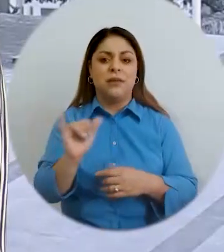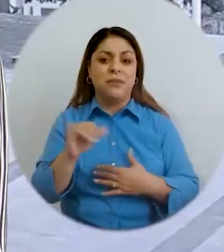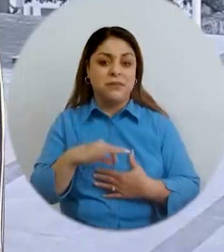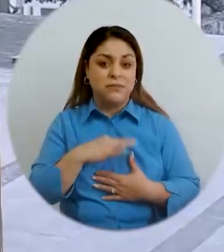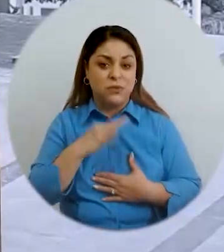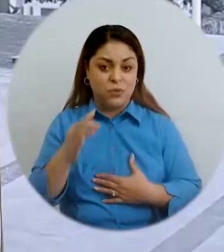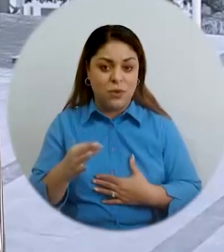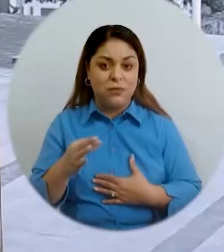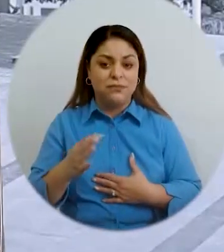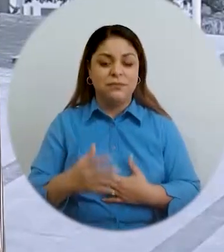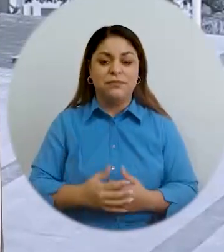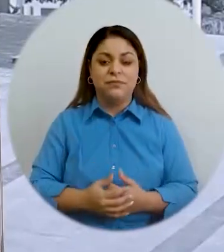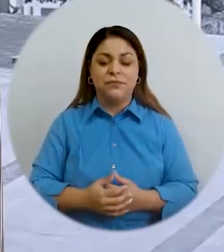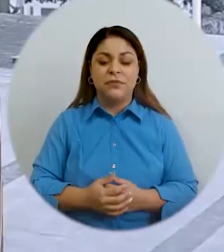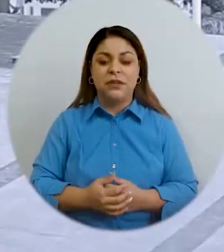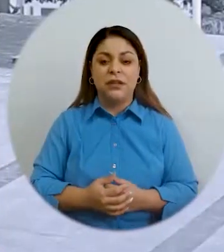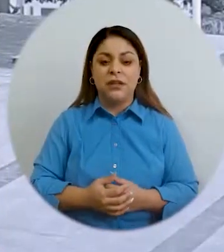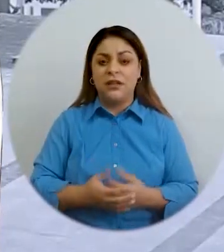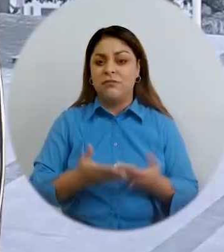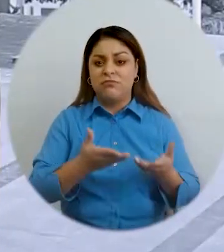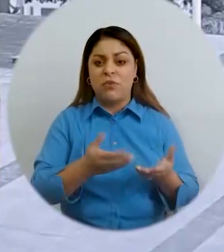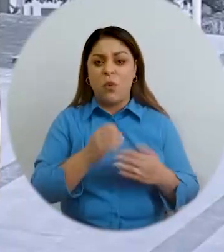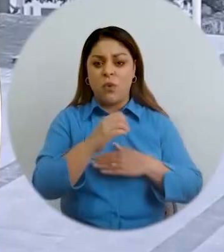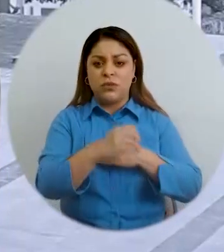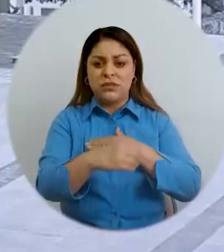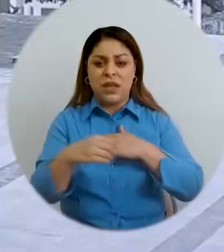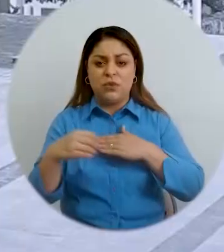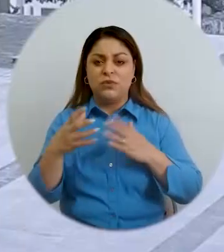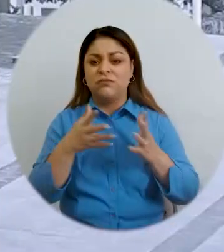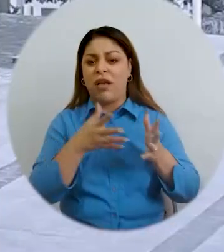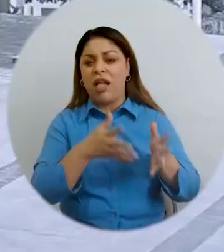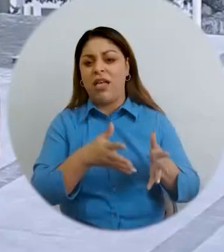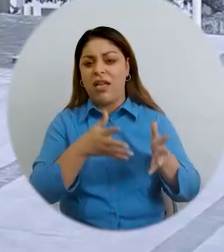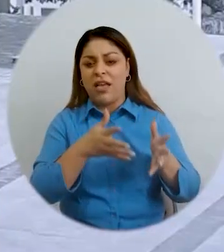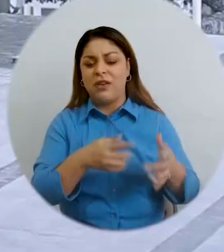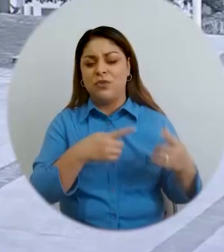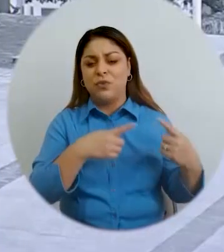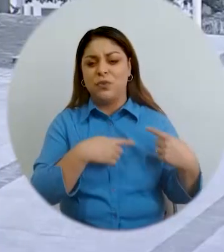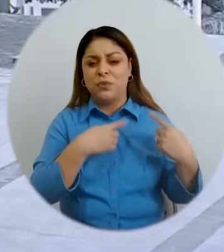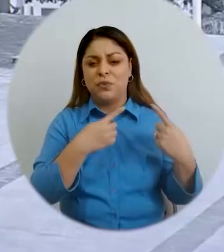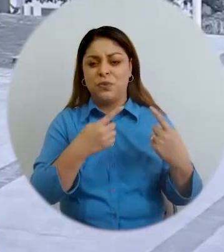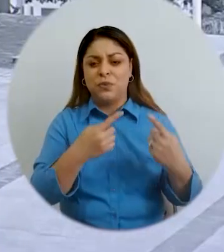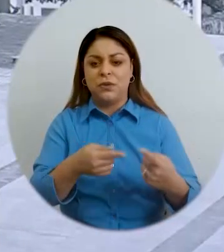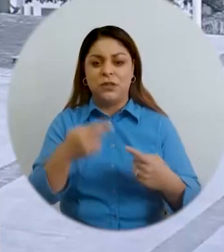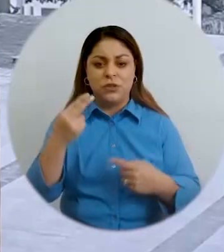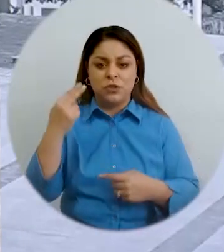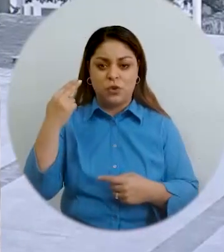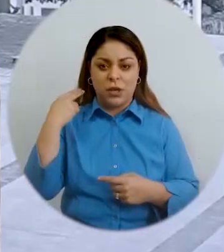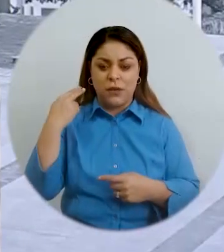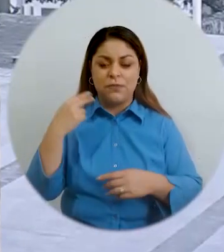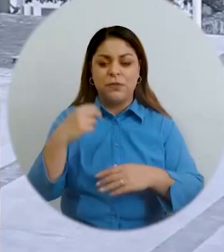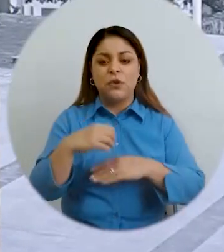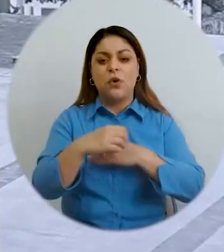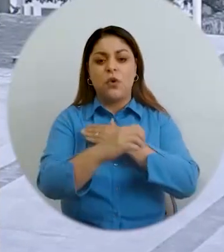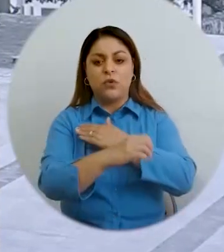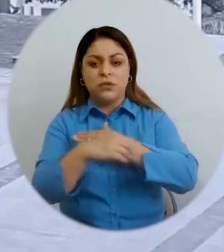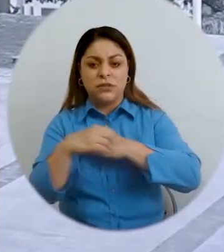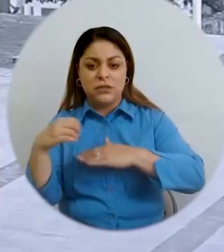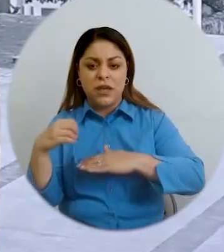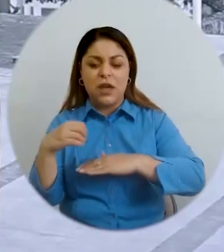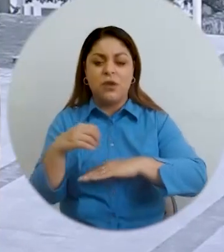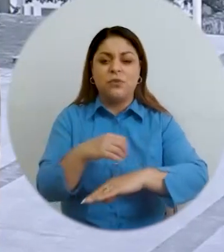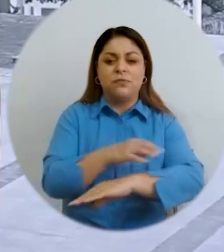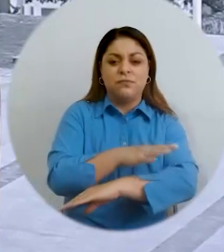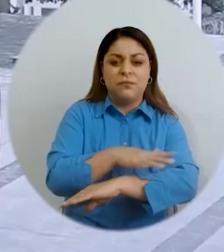espiritual. Han estado allí a lo largo de la historia, es decir, los océanos, mares y océanos han